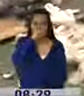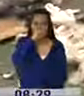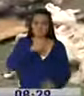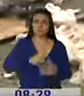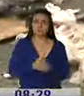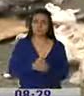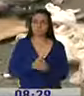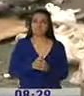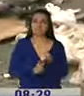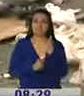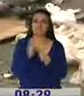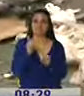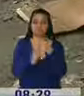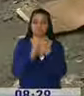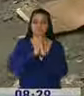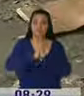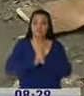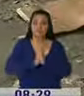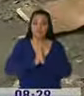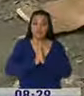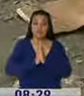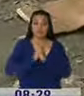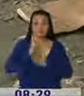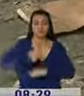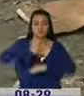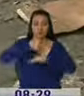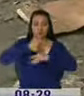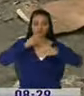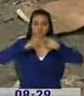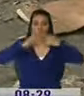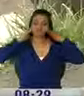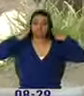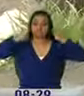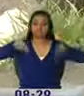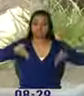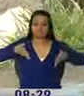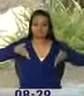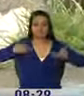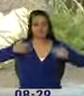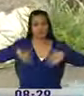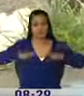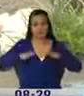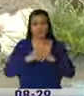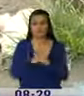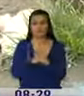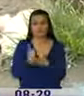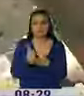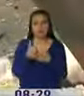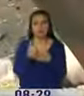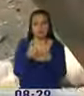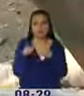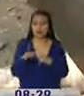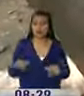pedido de la gente de Chaguarquingo es que las autoridades tomen en cuenta sus peticiones y ayuden a que este